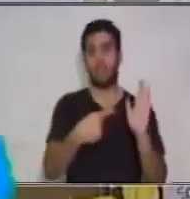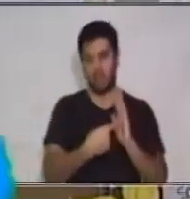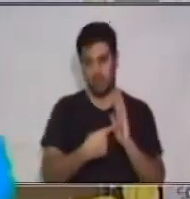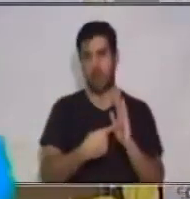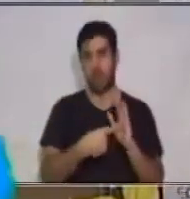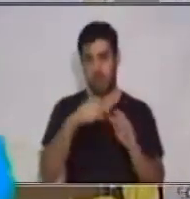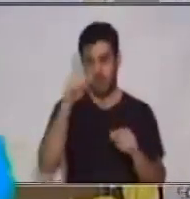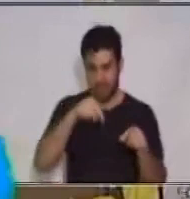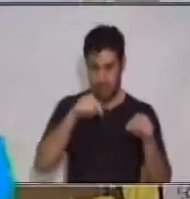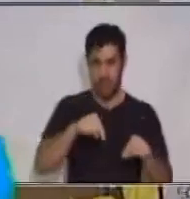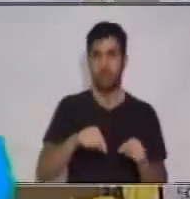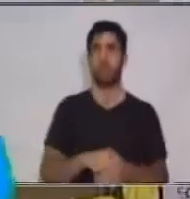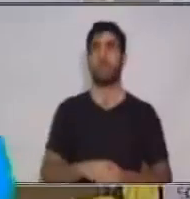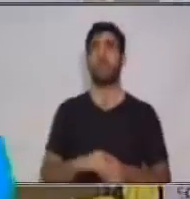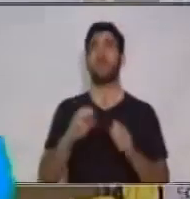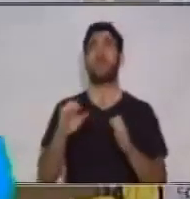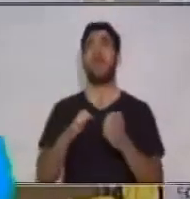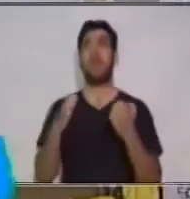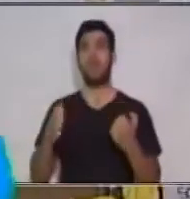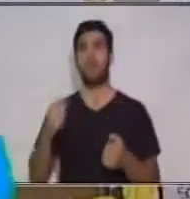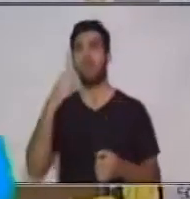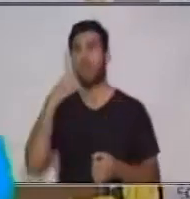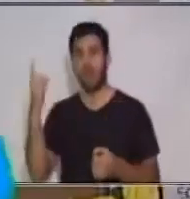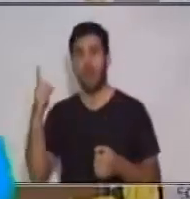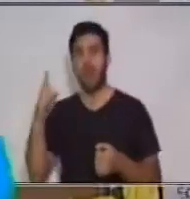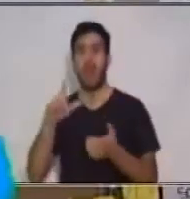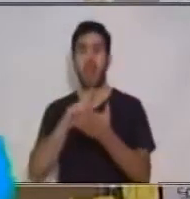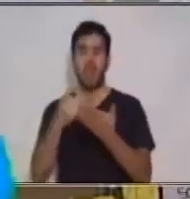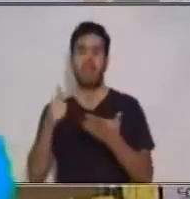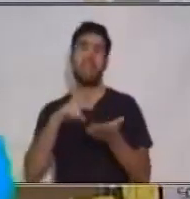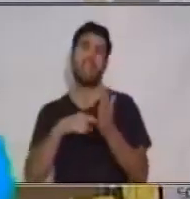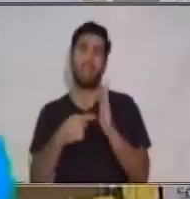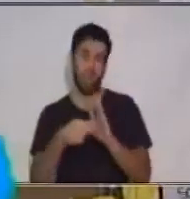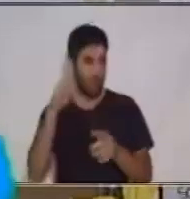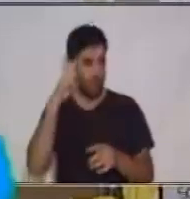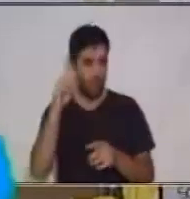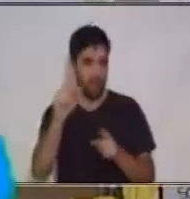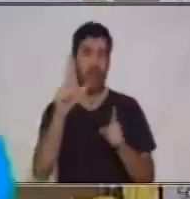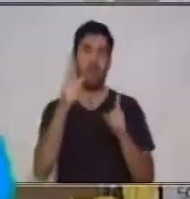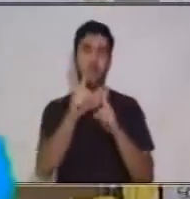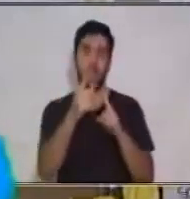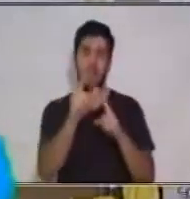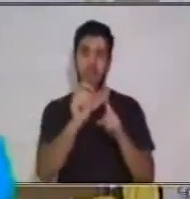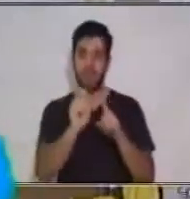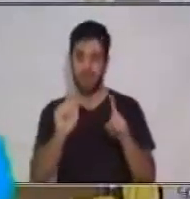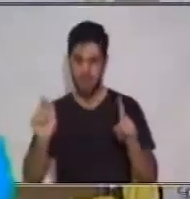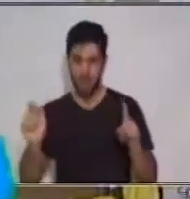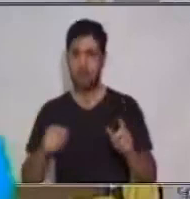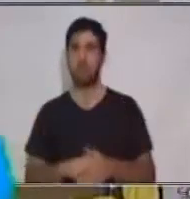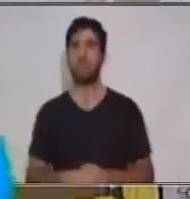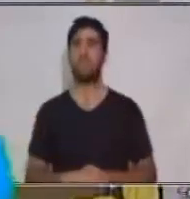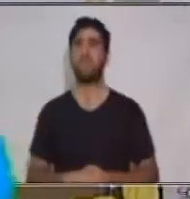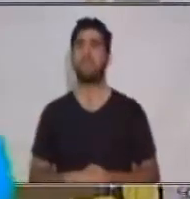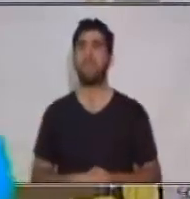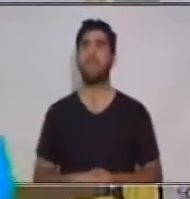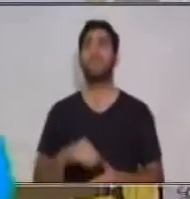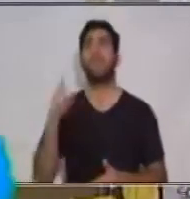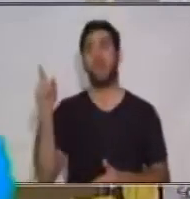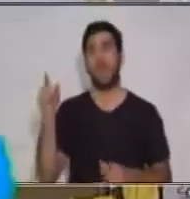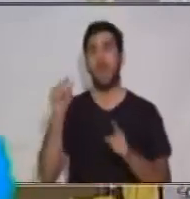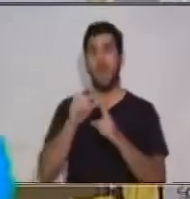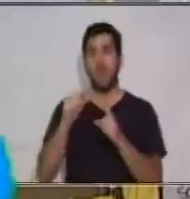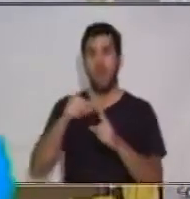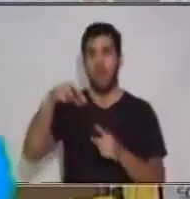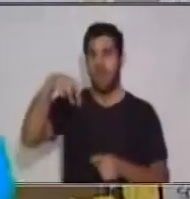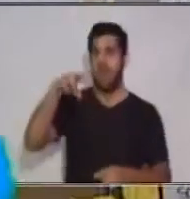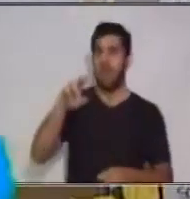literatura, pues proviene del latín literae, que significa letra o escrito, ¿sí? Y la palabra precolombina